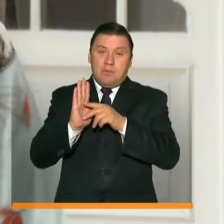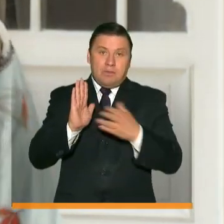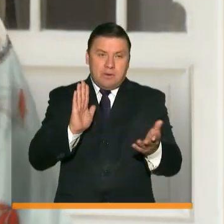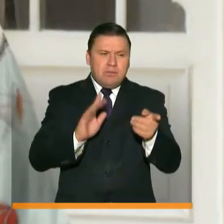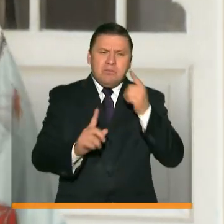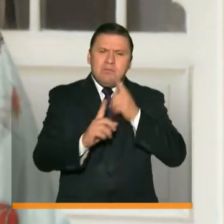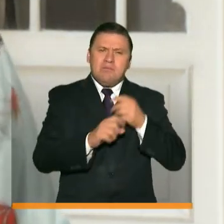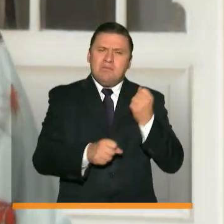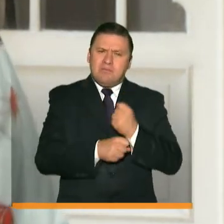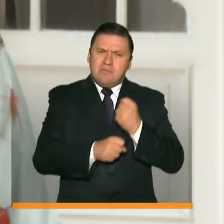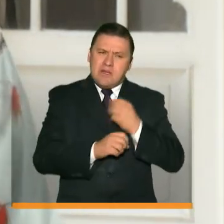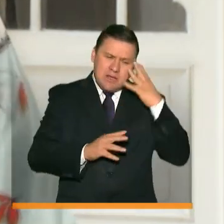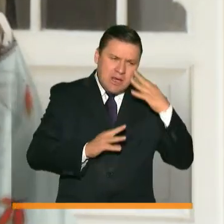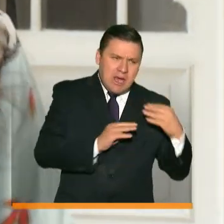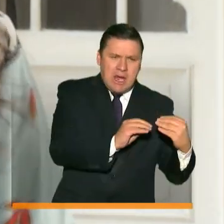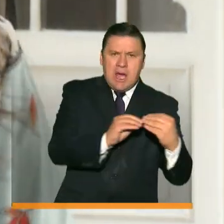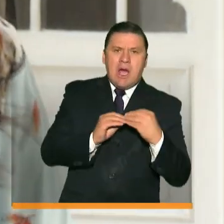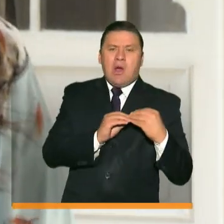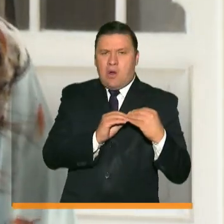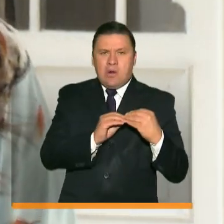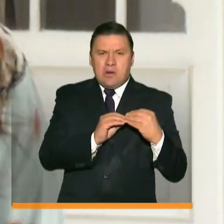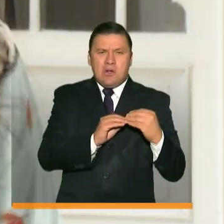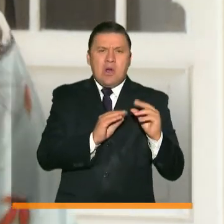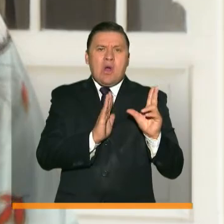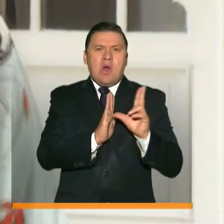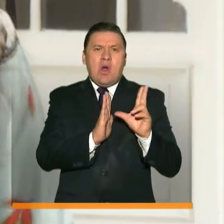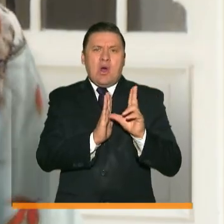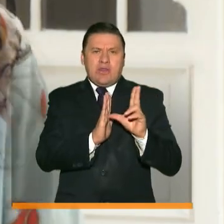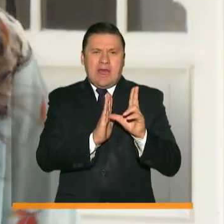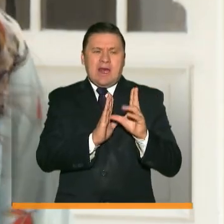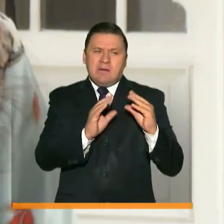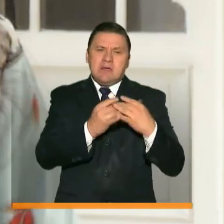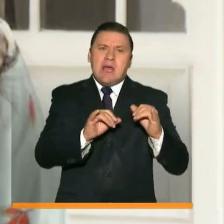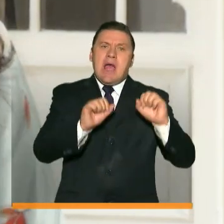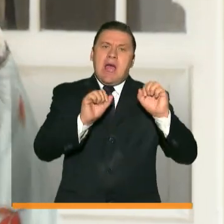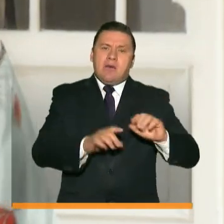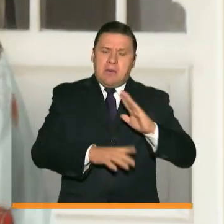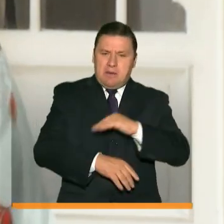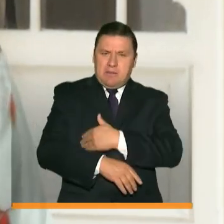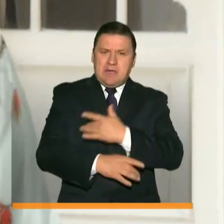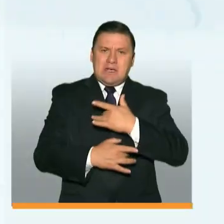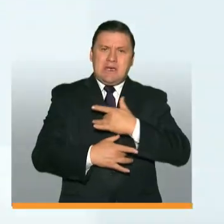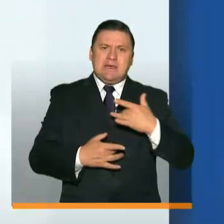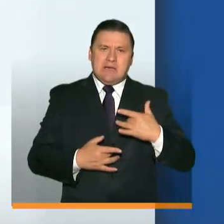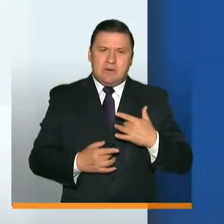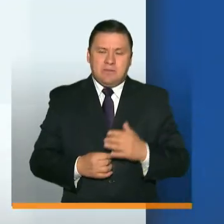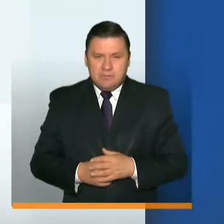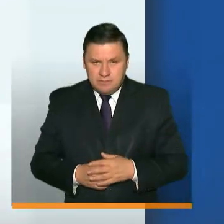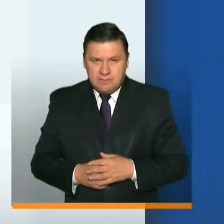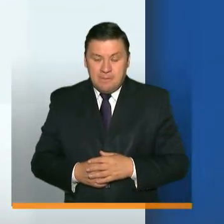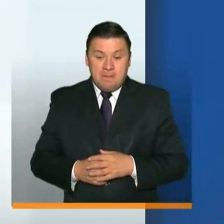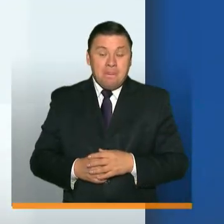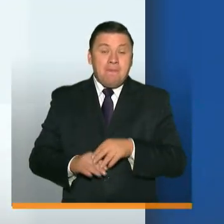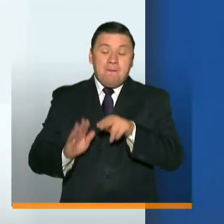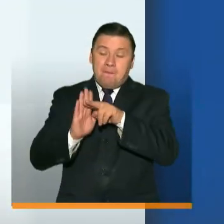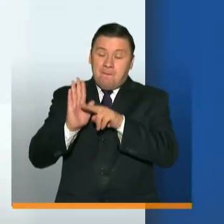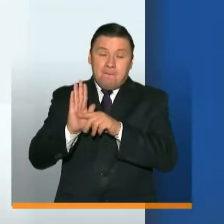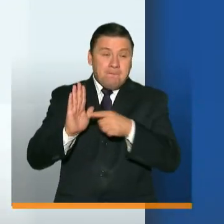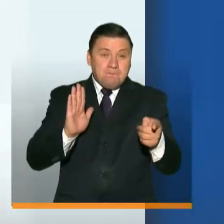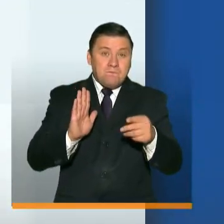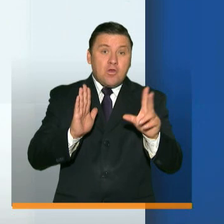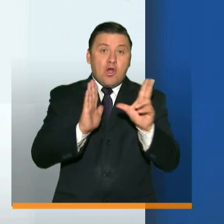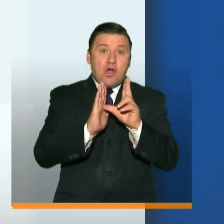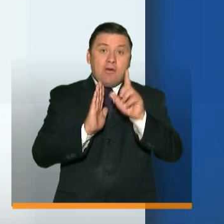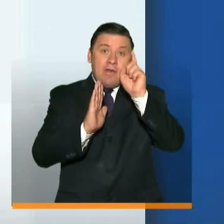fueron trabajados de común acuerdo con el sector hotelero, fueron aprobados por el Ministerio de Salud. Algunos de los requisitos que los